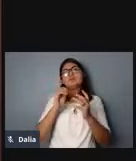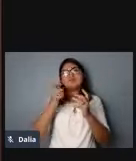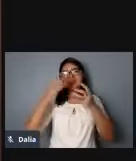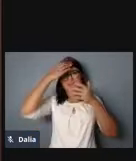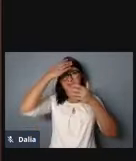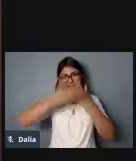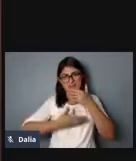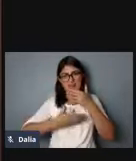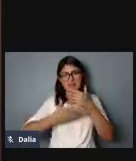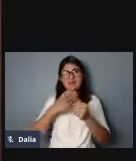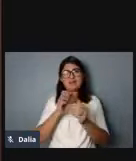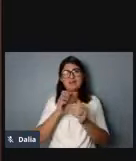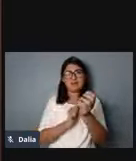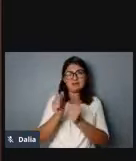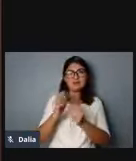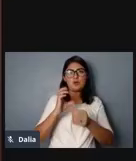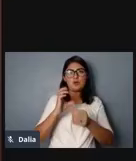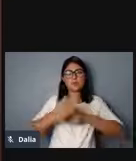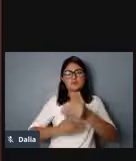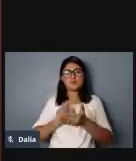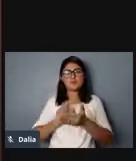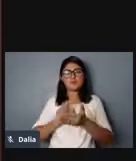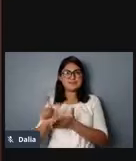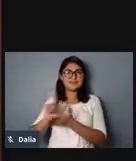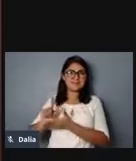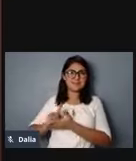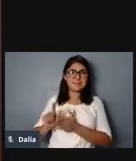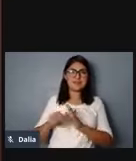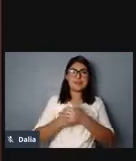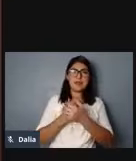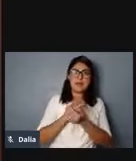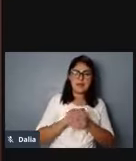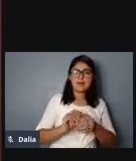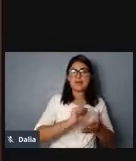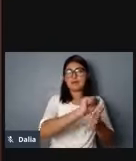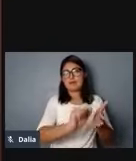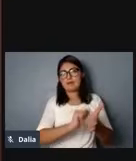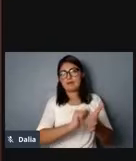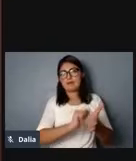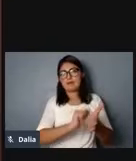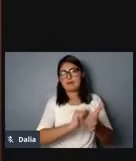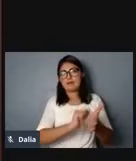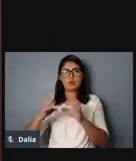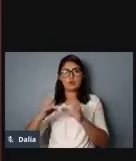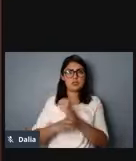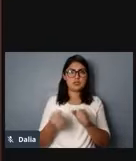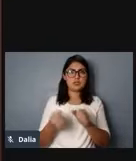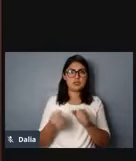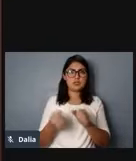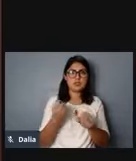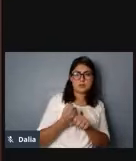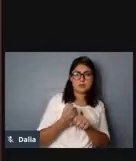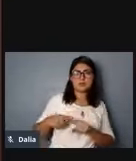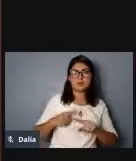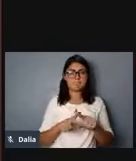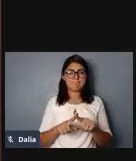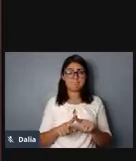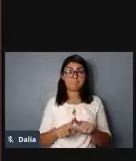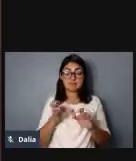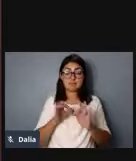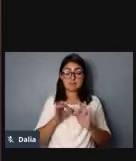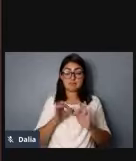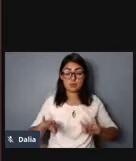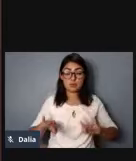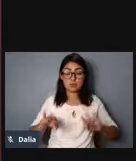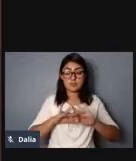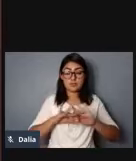de los procedimientos de sanitización y de higiene serán fundamentales para que ellos no, y ellas no solo hagan